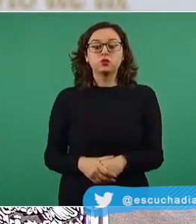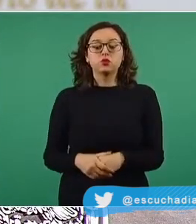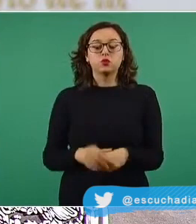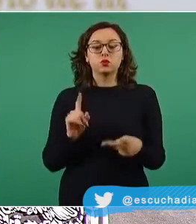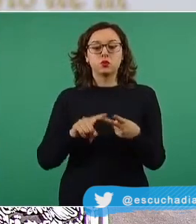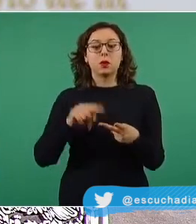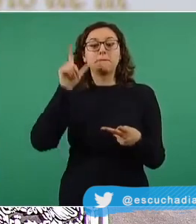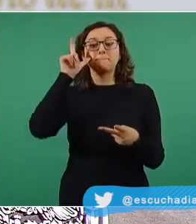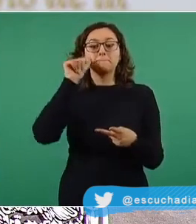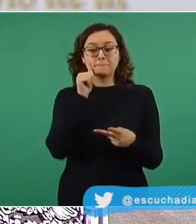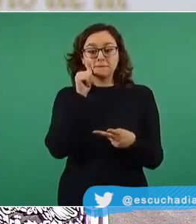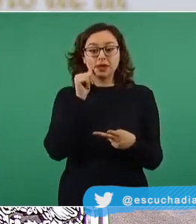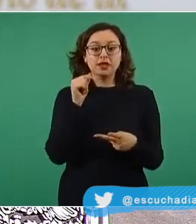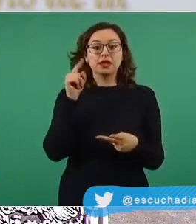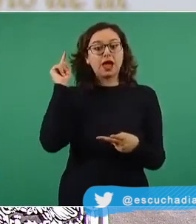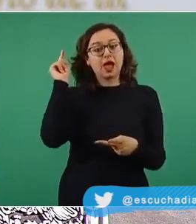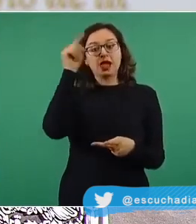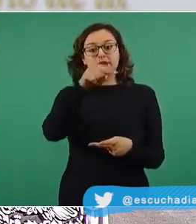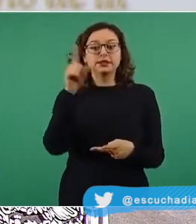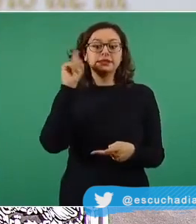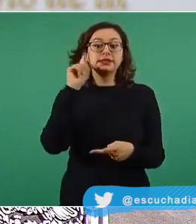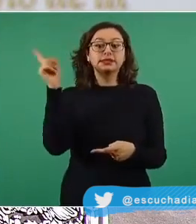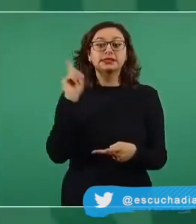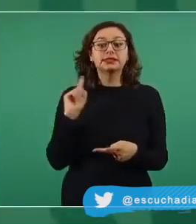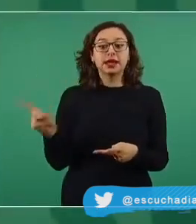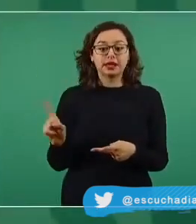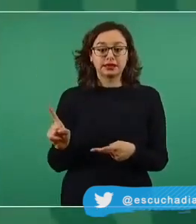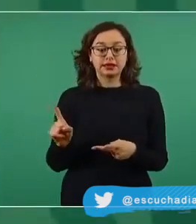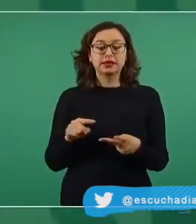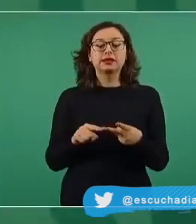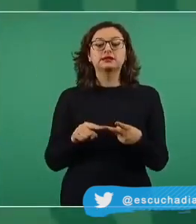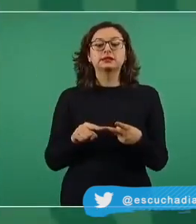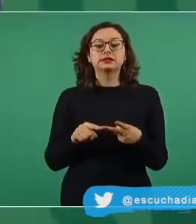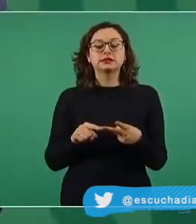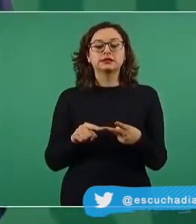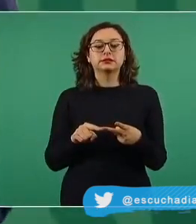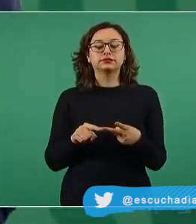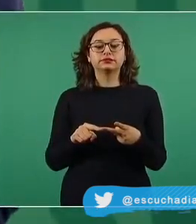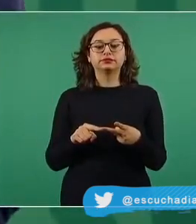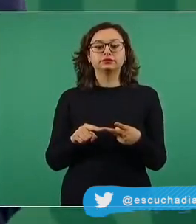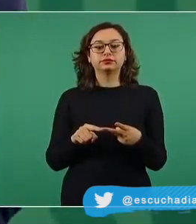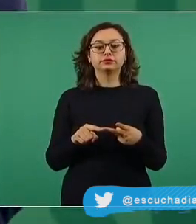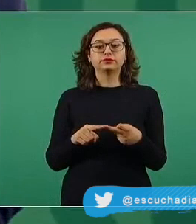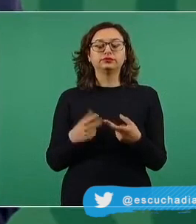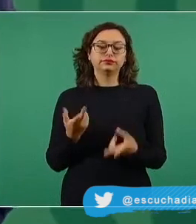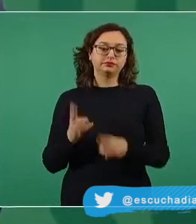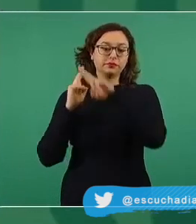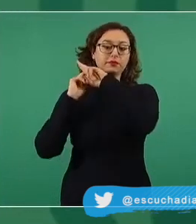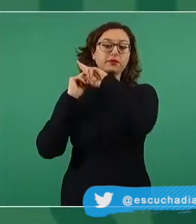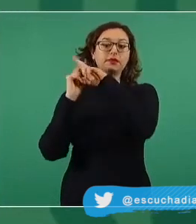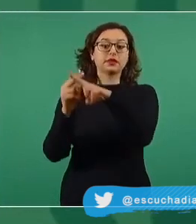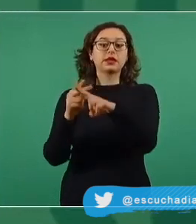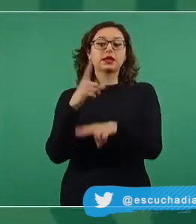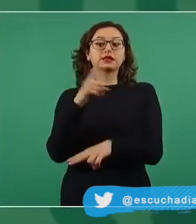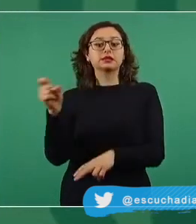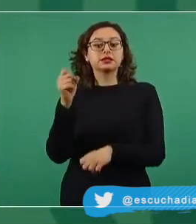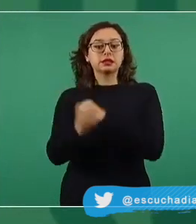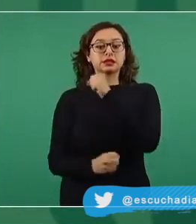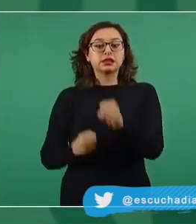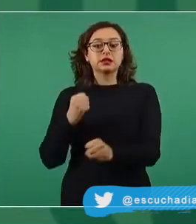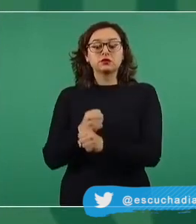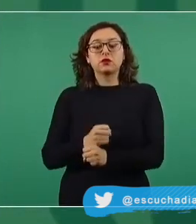Mañana vamos a estar en Zacatecas, porque mañana se cumplen 100 años